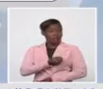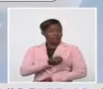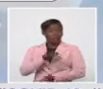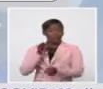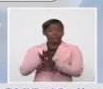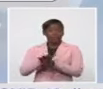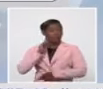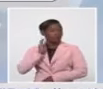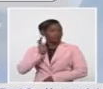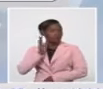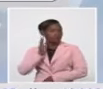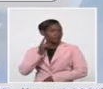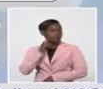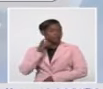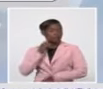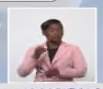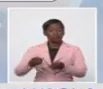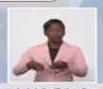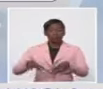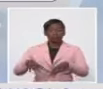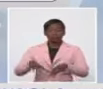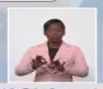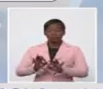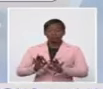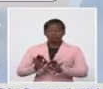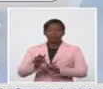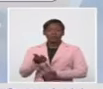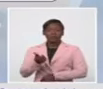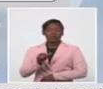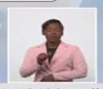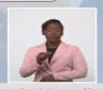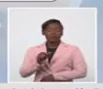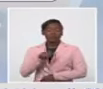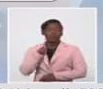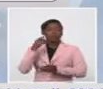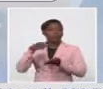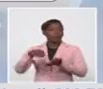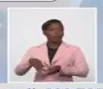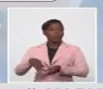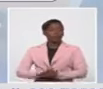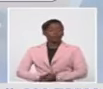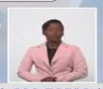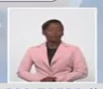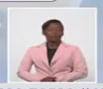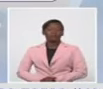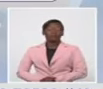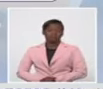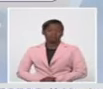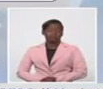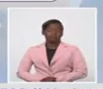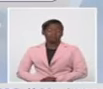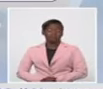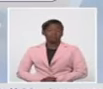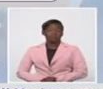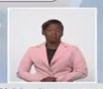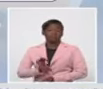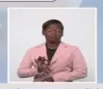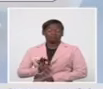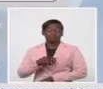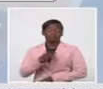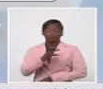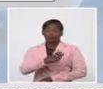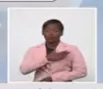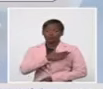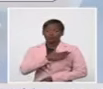conferencia el fallecimiento de 10 personas en Cuba con COVID-19 y con esto ya la cifra